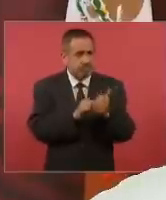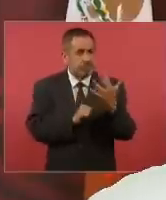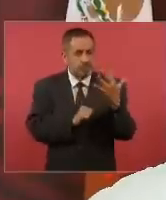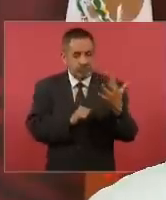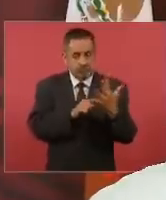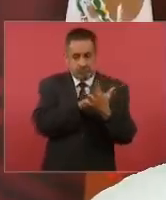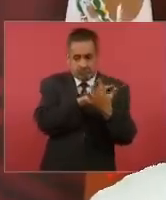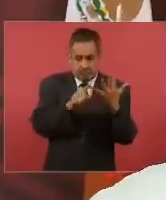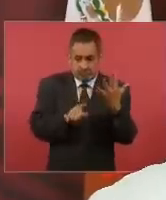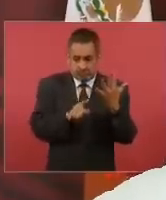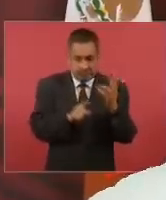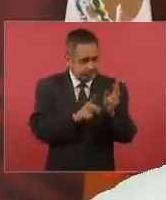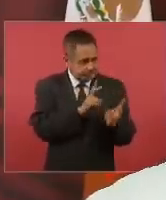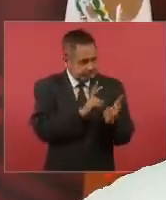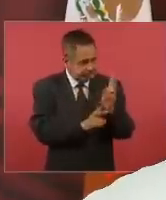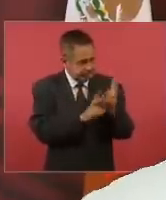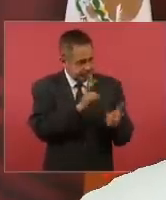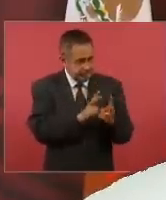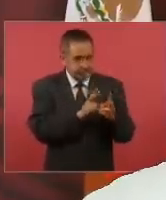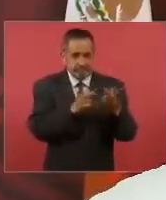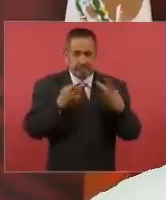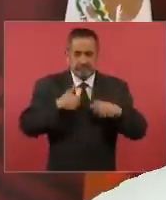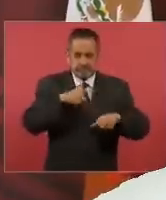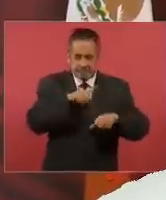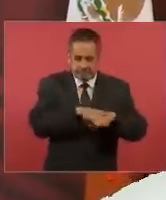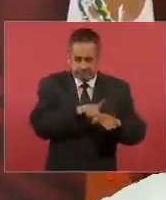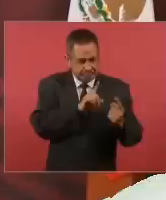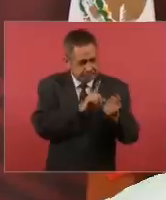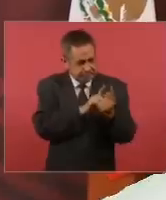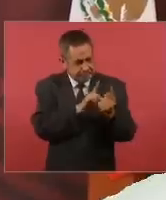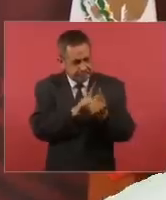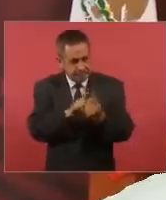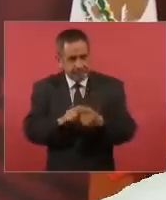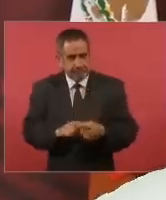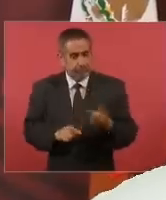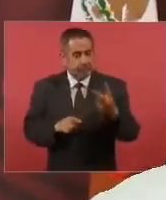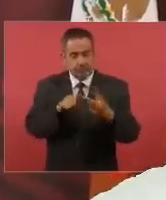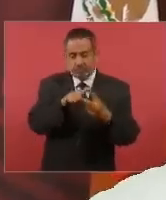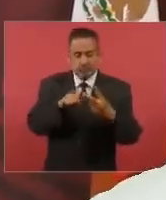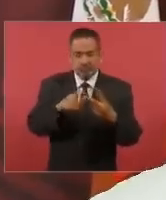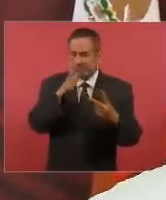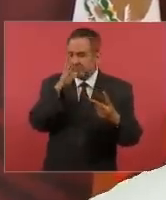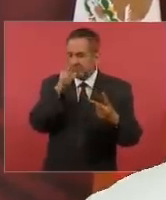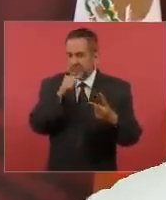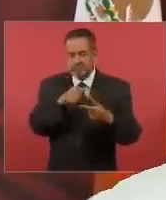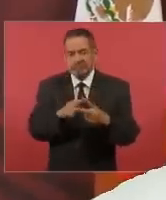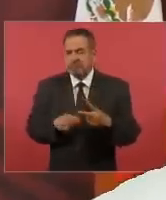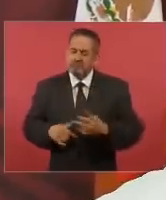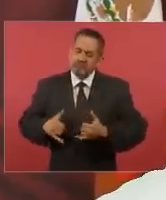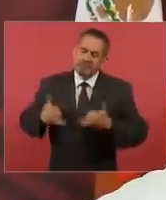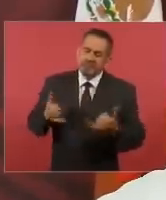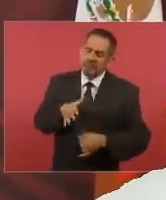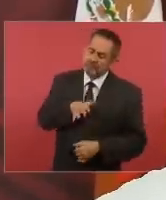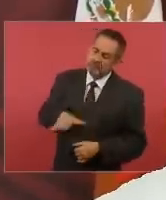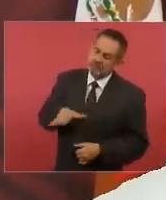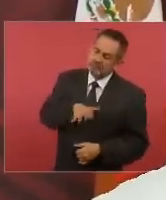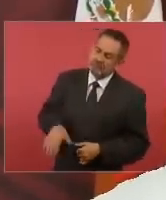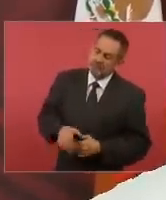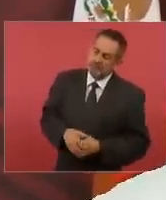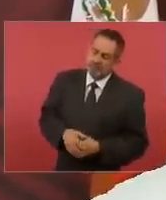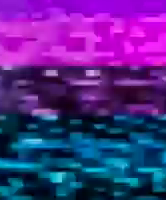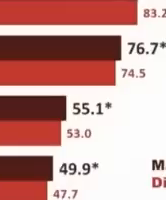guardia nacional a la Sedena se necesitaban solo cuatro votos en el pleno de la suprema corte para que el recurso no lograra la mayoría